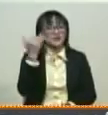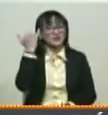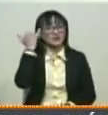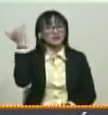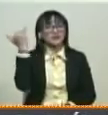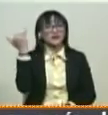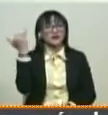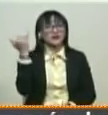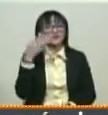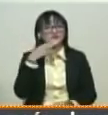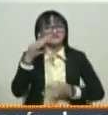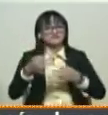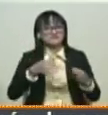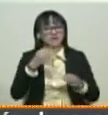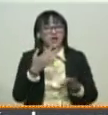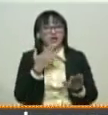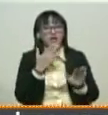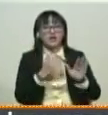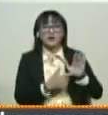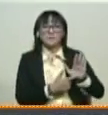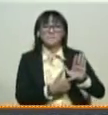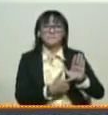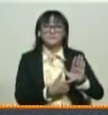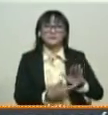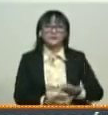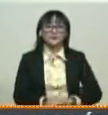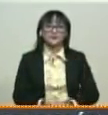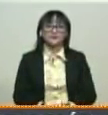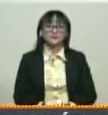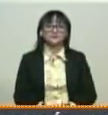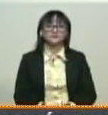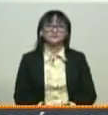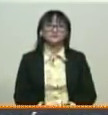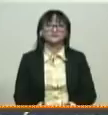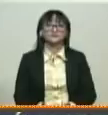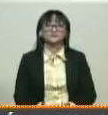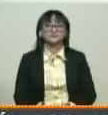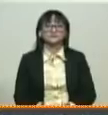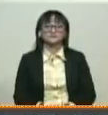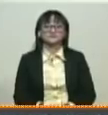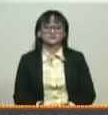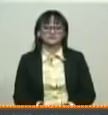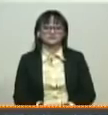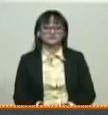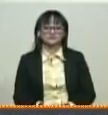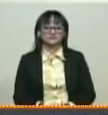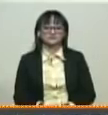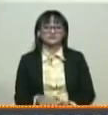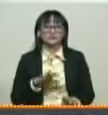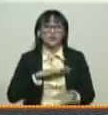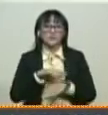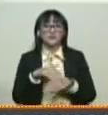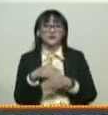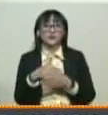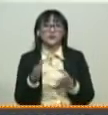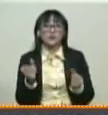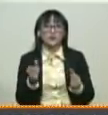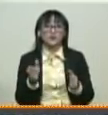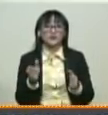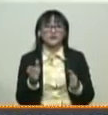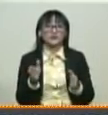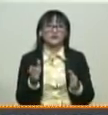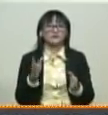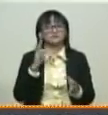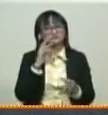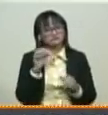de los ejemplos mal habidos de estos casos que el Ministerio Público ha develado y que